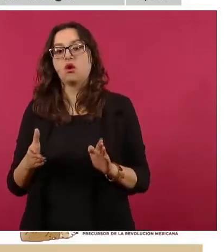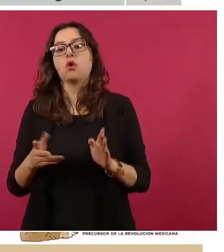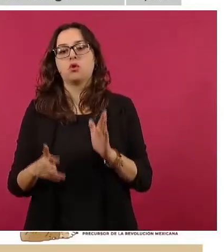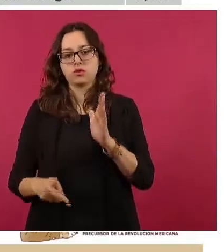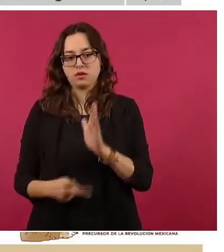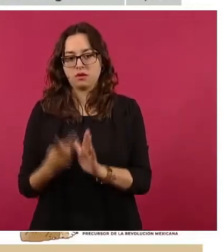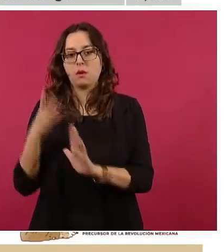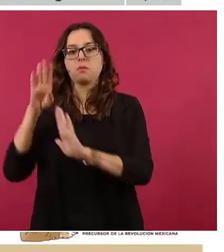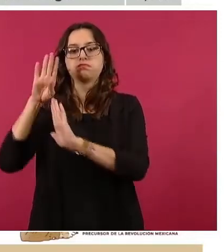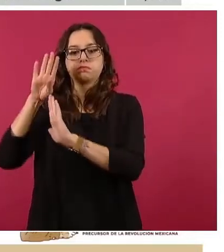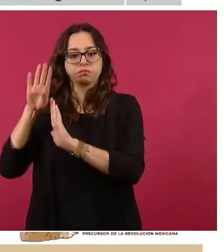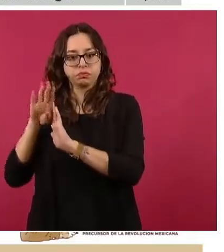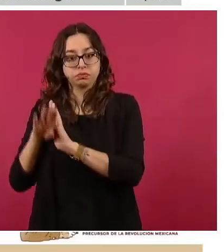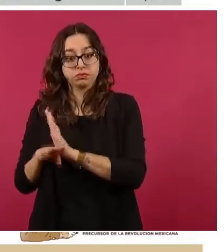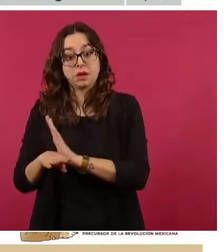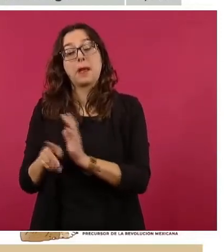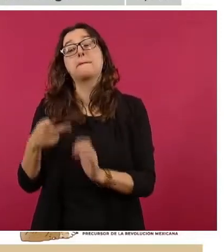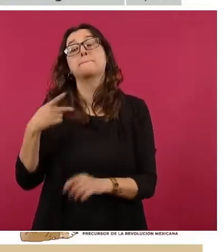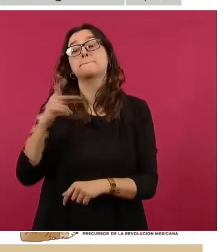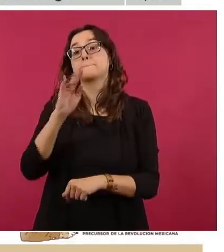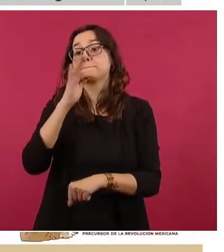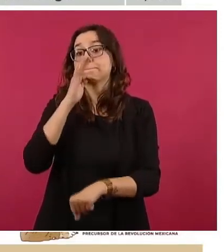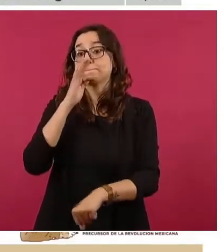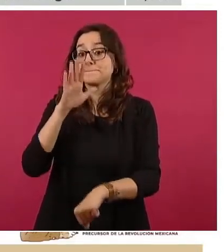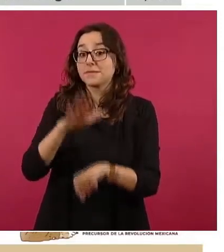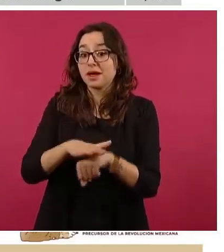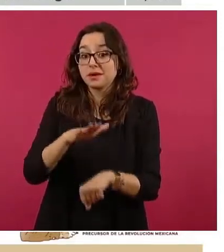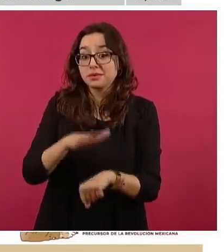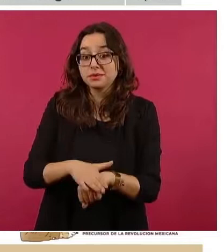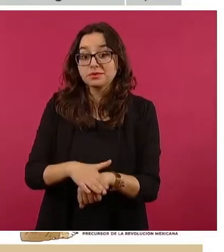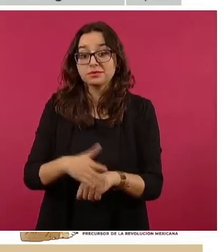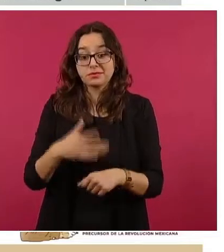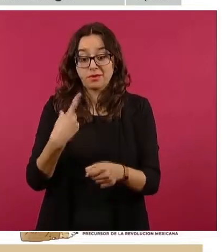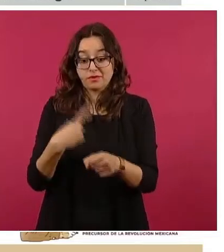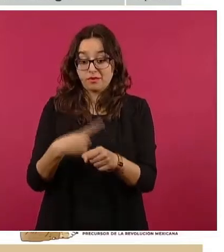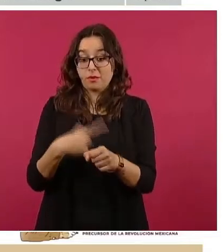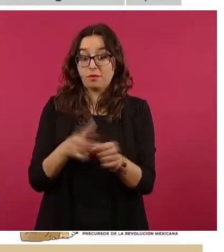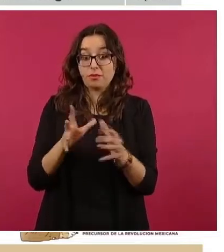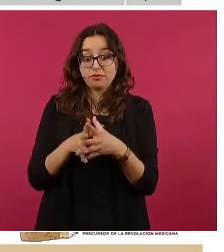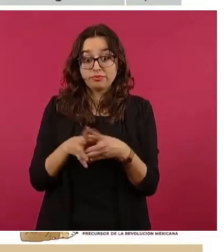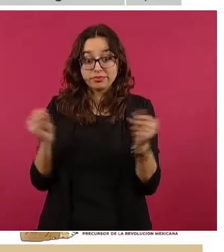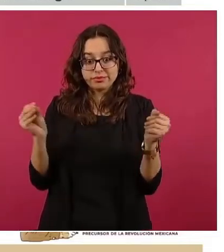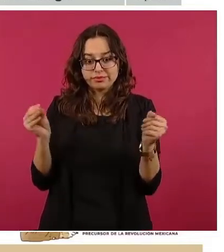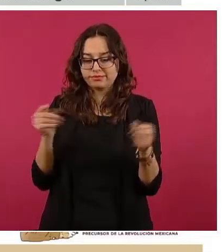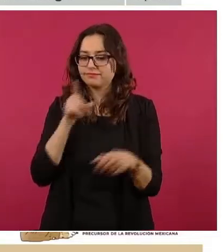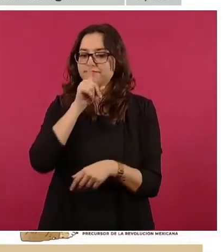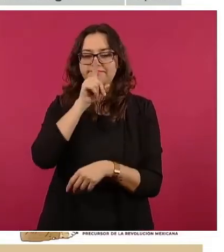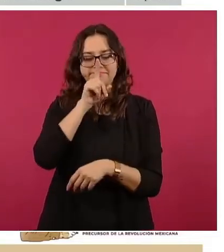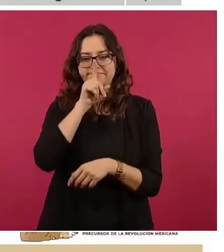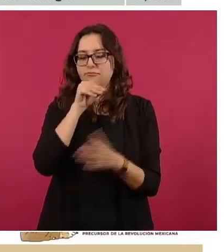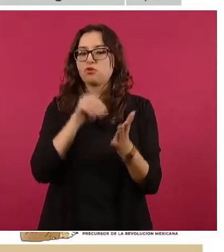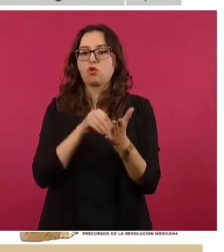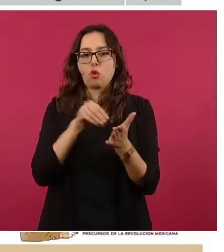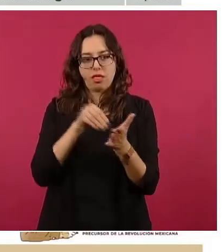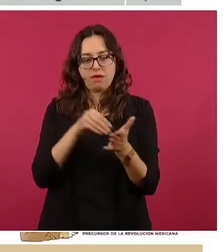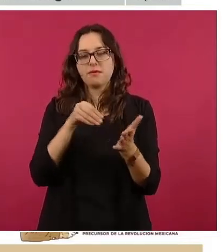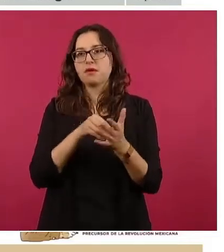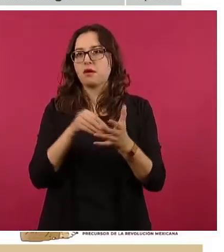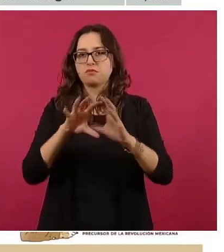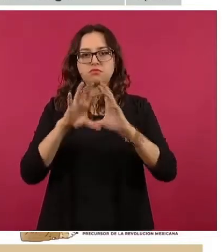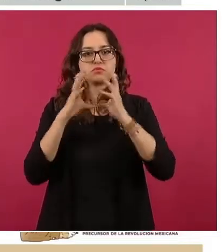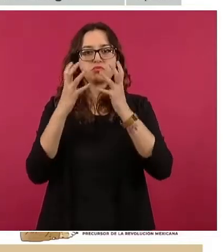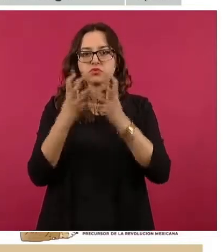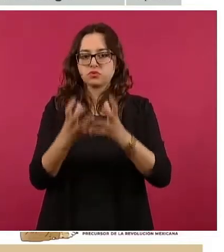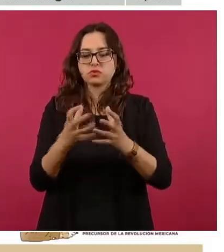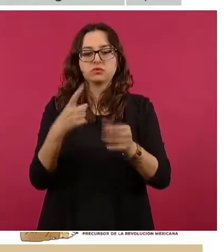hemos advertido y lo seguiremos advirtiendo, mientras la epidemia siga activa en el mundo, es probable que pudiera retornar. Una